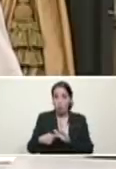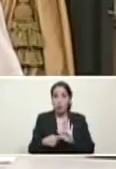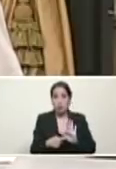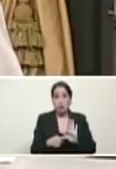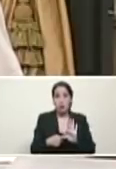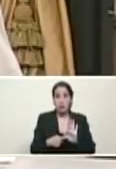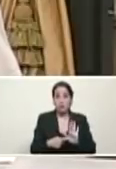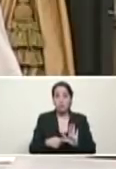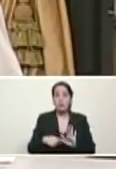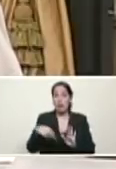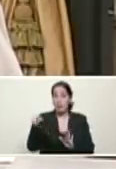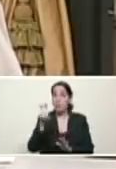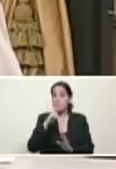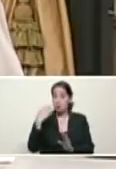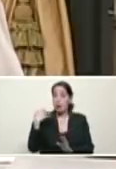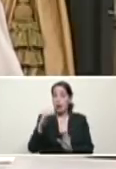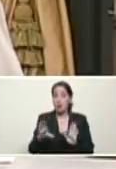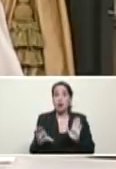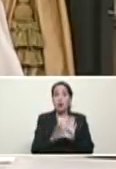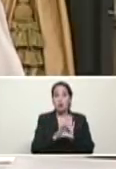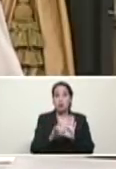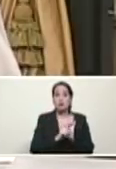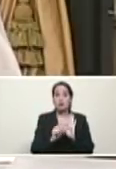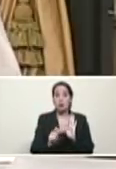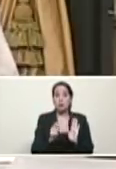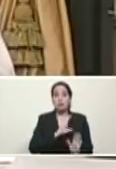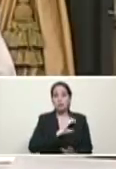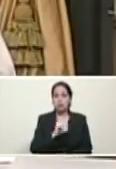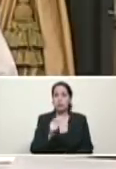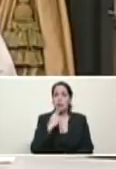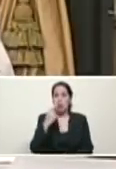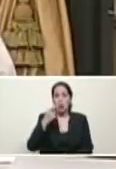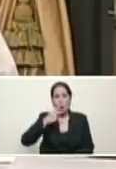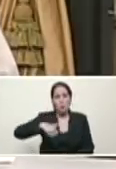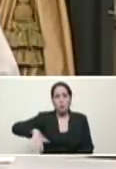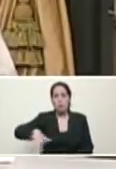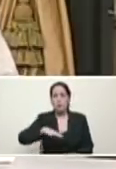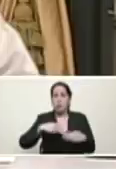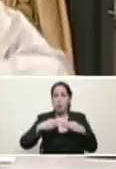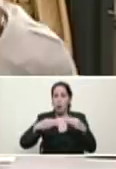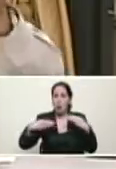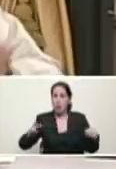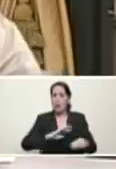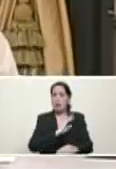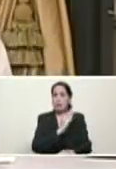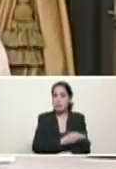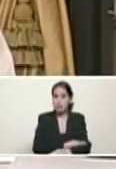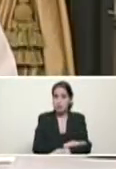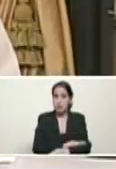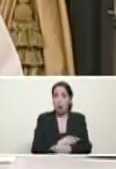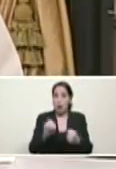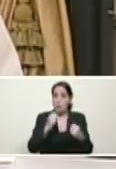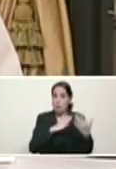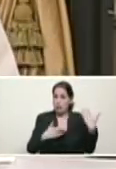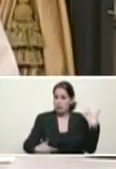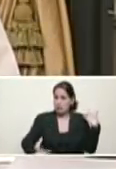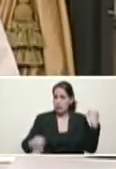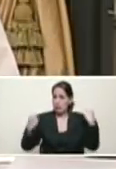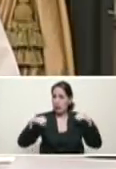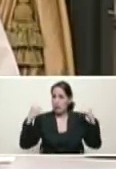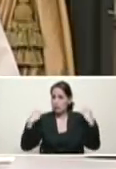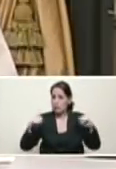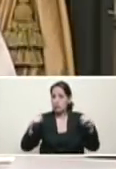hay una constitución, hay un Estado, hay unos poderes públicos, hay un presidente en ejercicio, hay un gobierno en ejercicio.